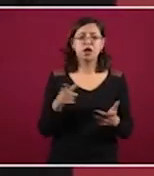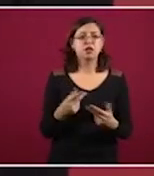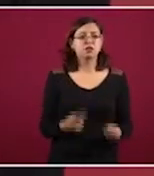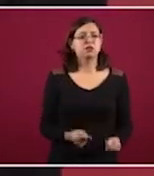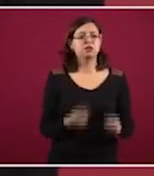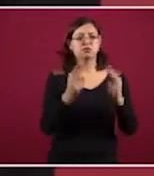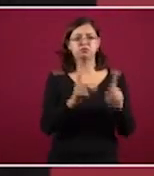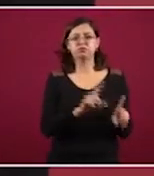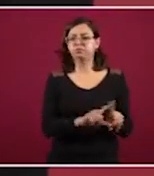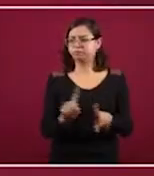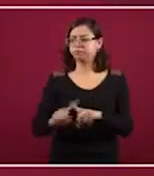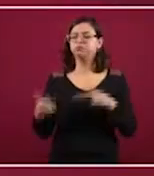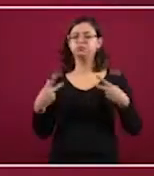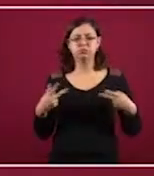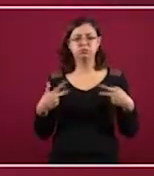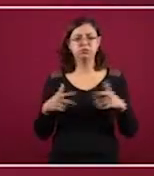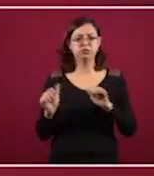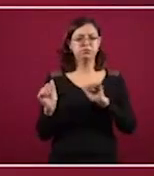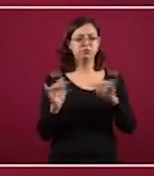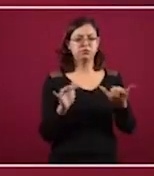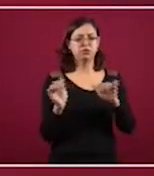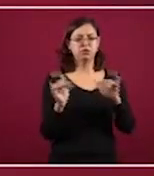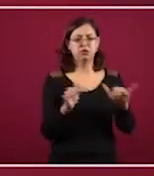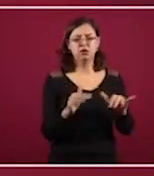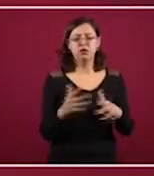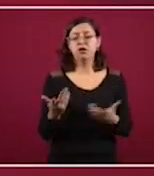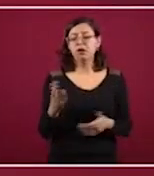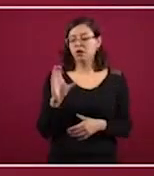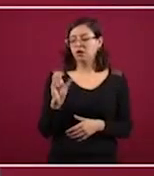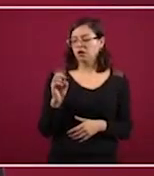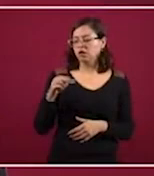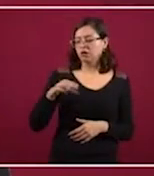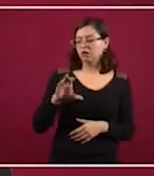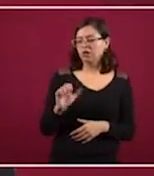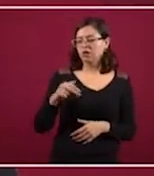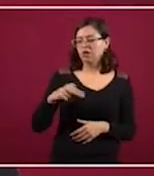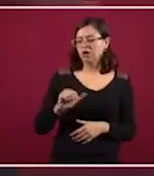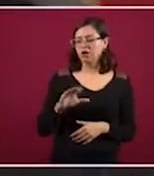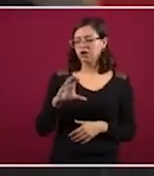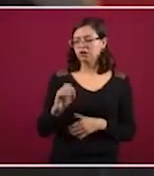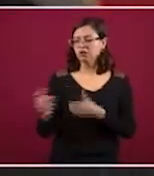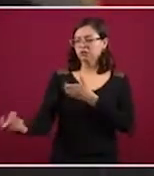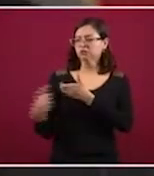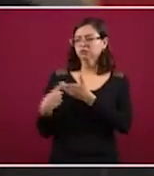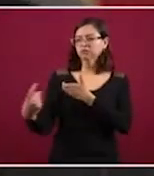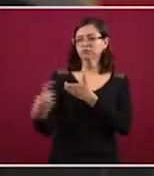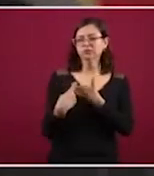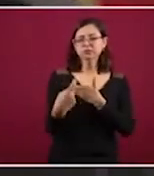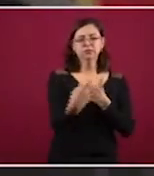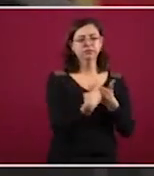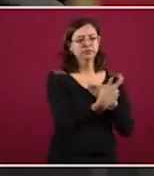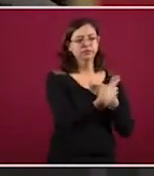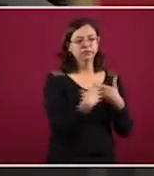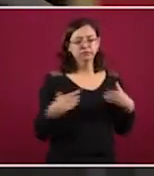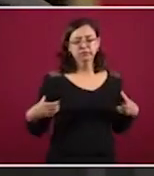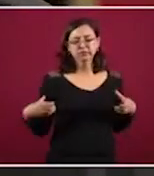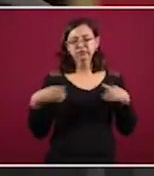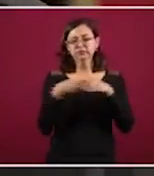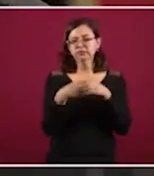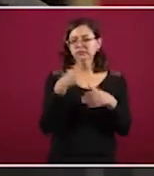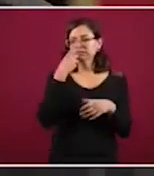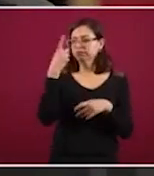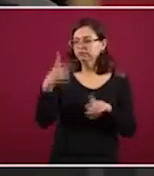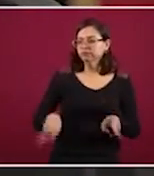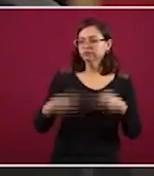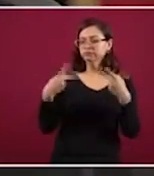ciudades las cámaras afiliadas a concanaco reportaron que el comportamiento de las ventas fue al alza pero